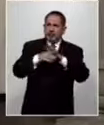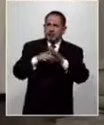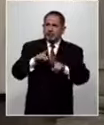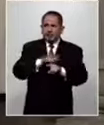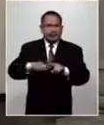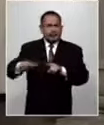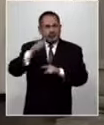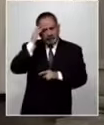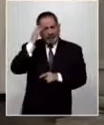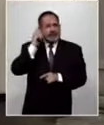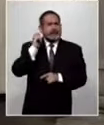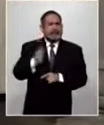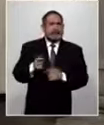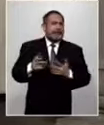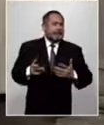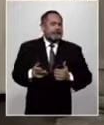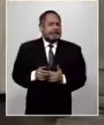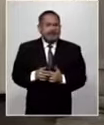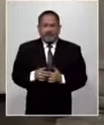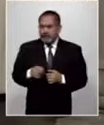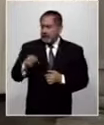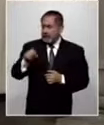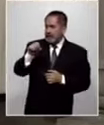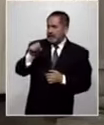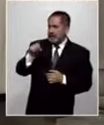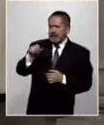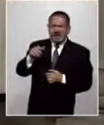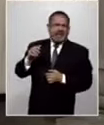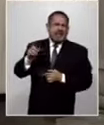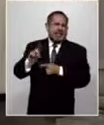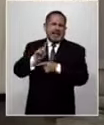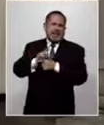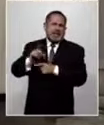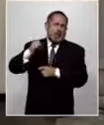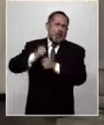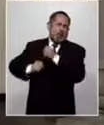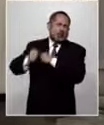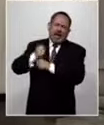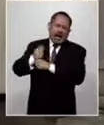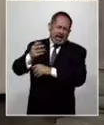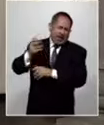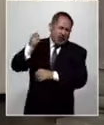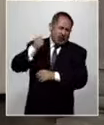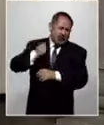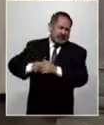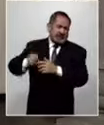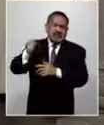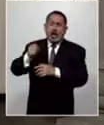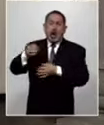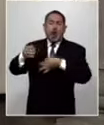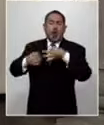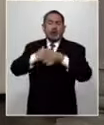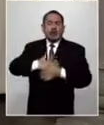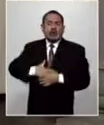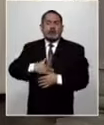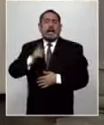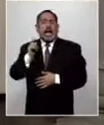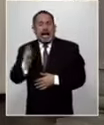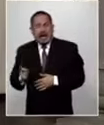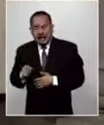caracteriza los sistemas de justicia desde hace muchos siglos es la